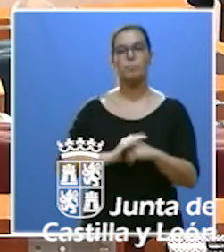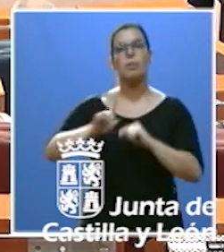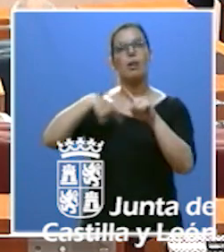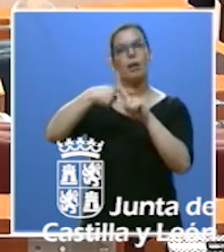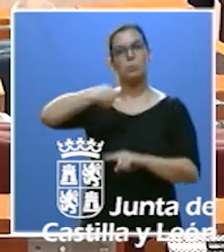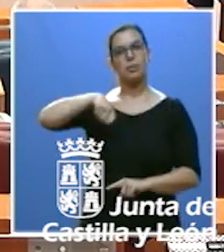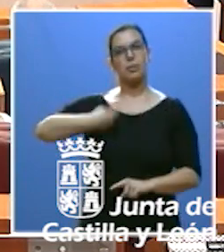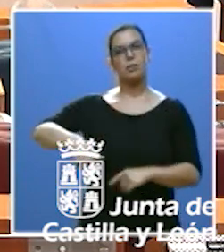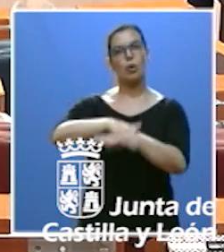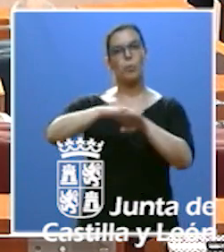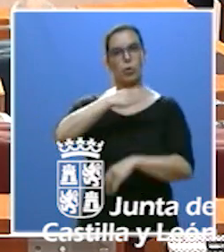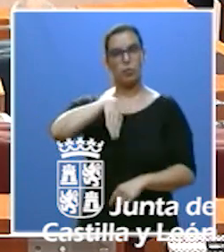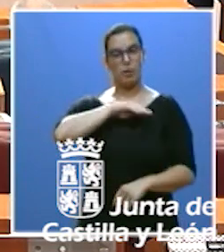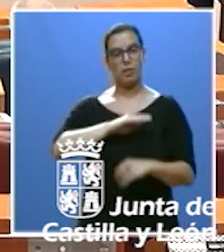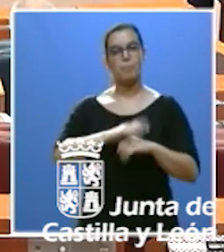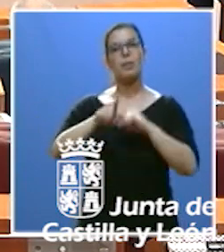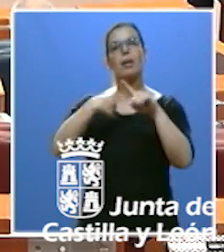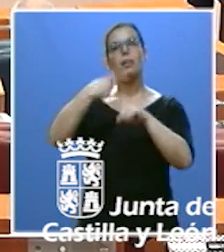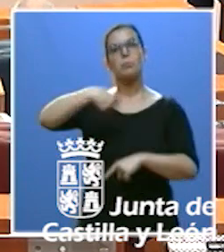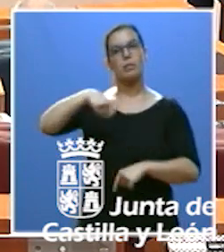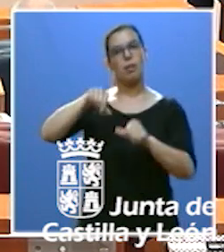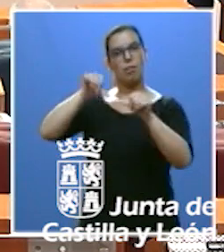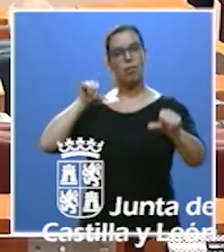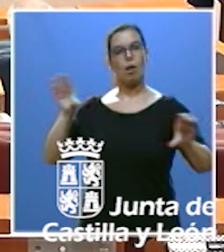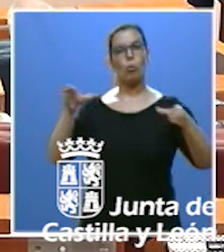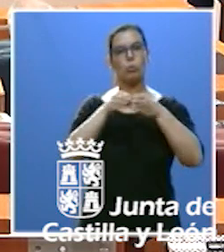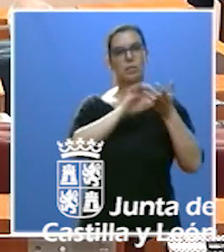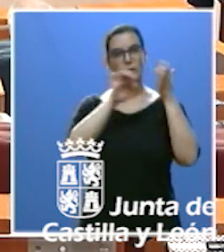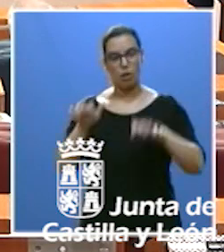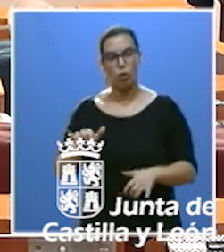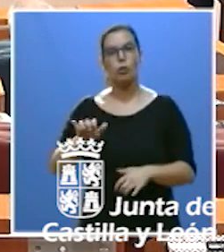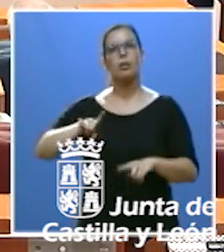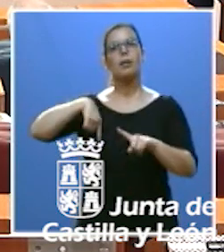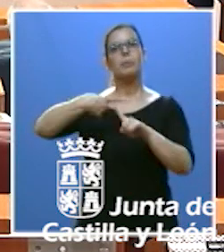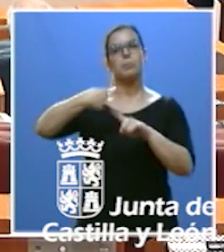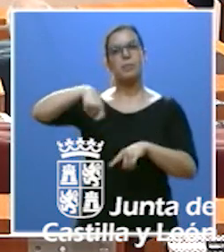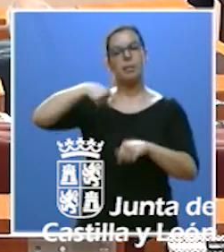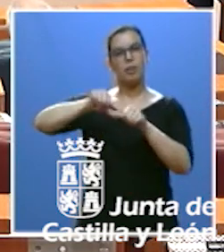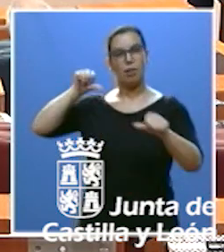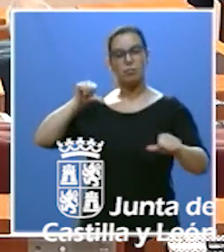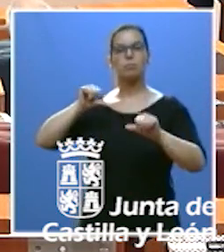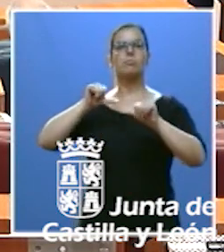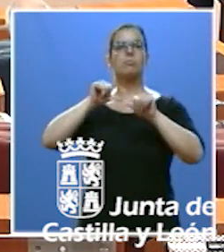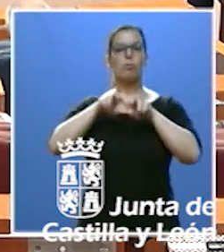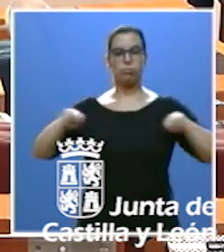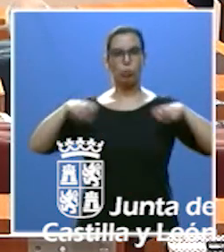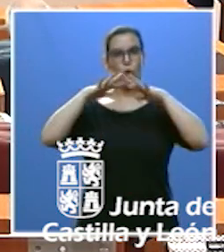Gobierno de España, expresidentes de la Junta de Castilla y León, de las Cortes de Castilla y León, delegada del